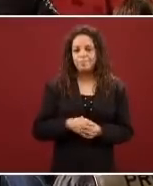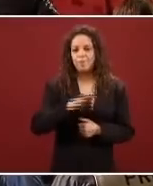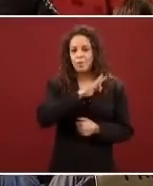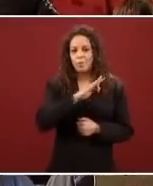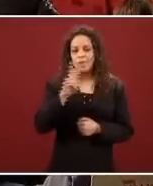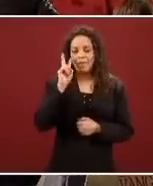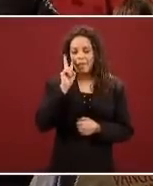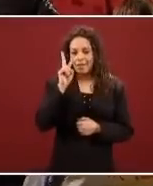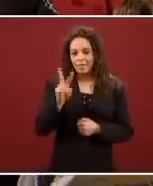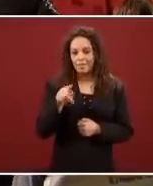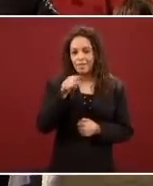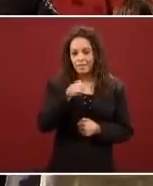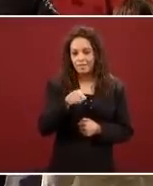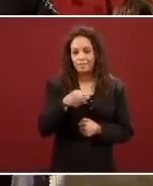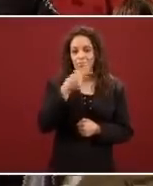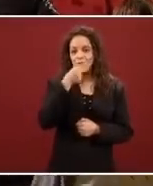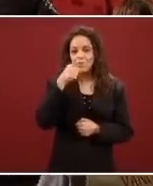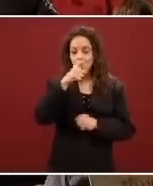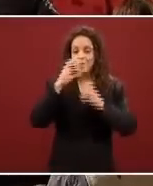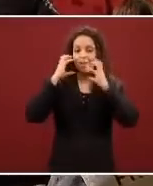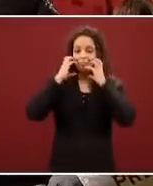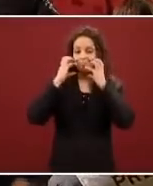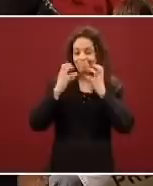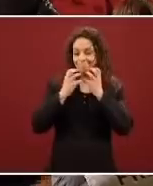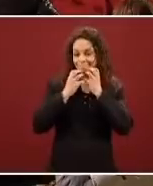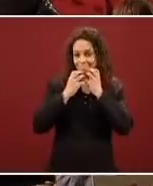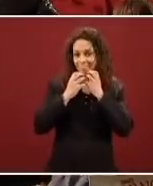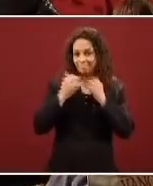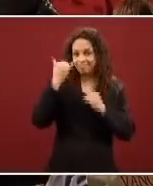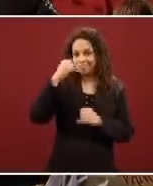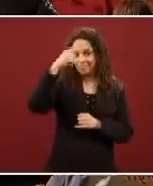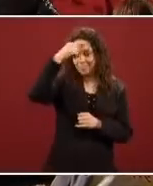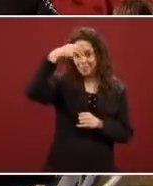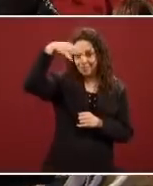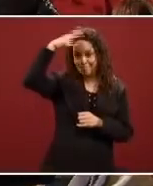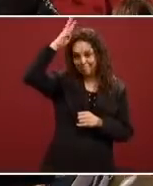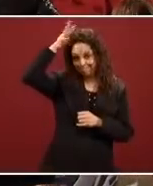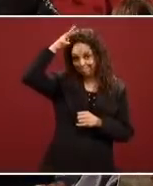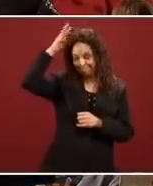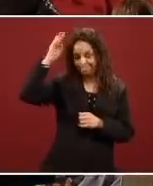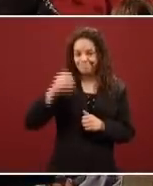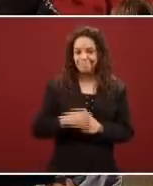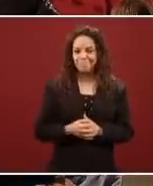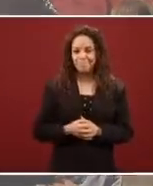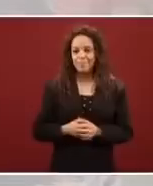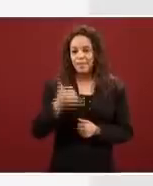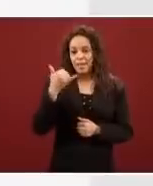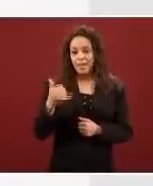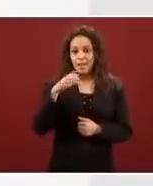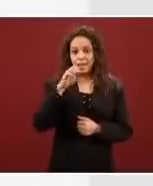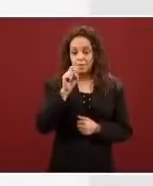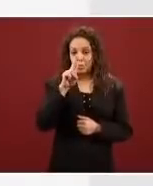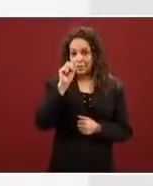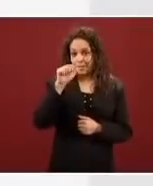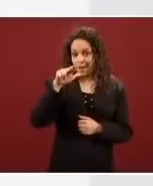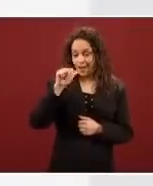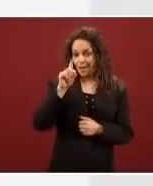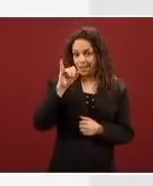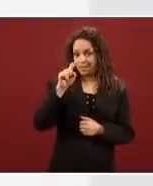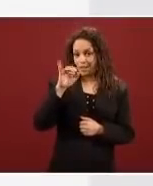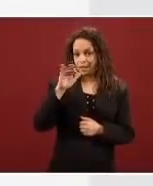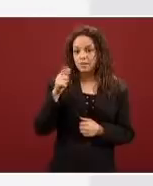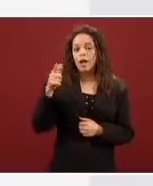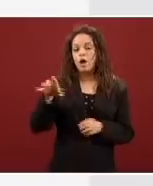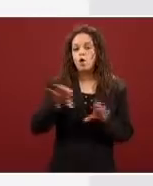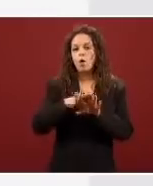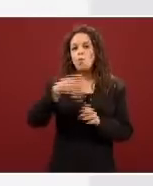colega de barba y copete bastante pronunciado y su sana distancia están saludándose